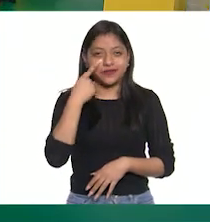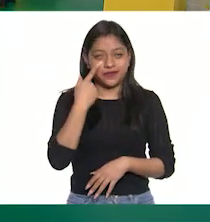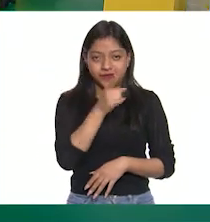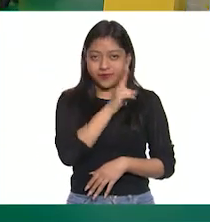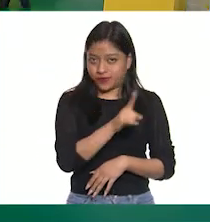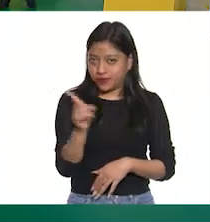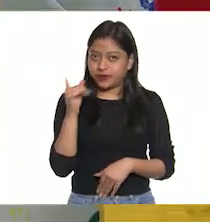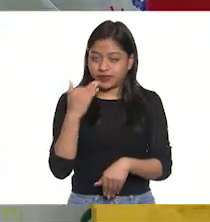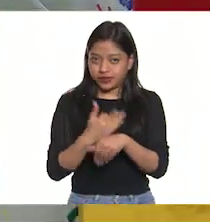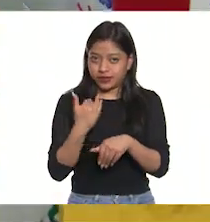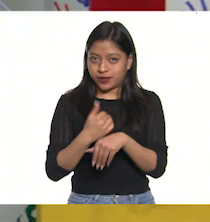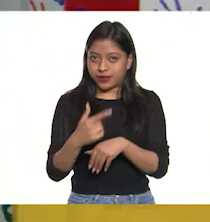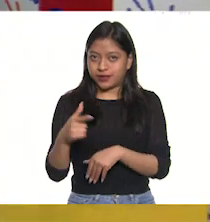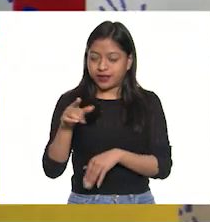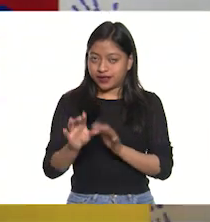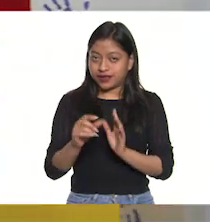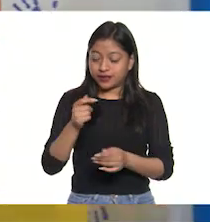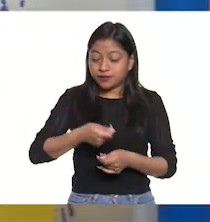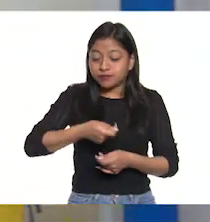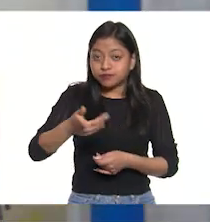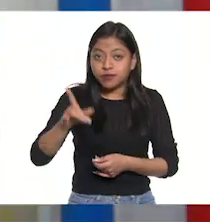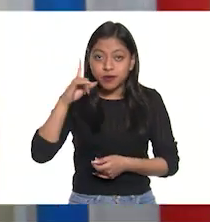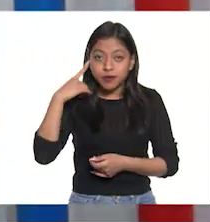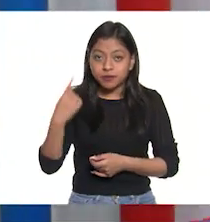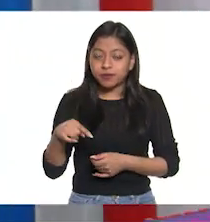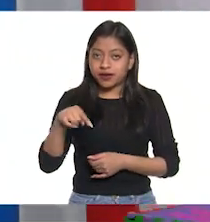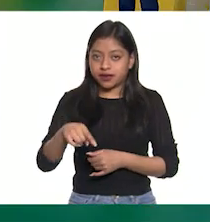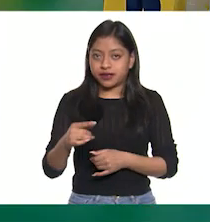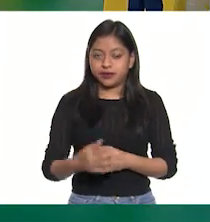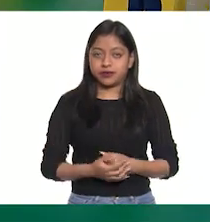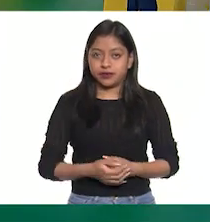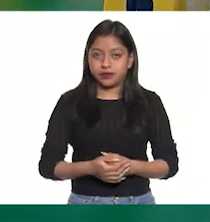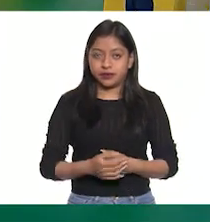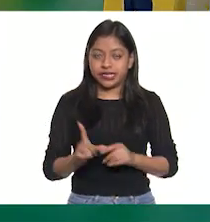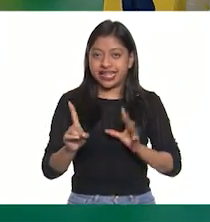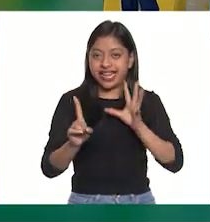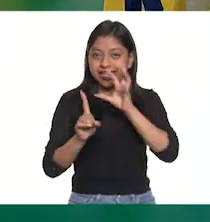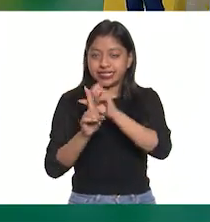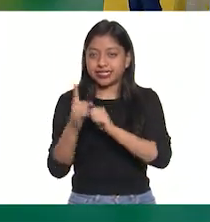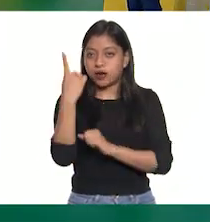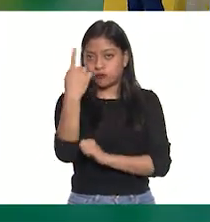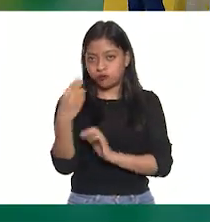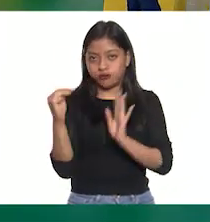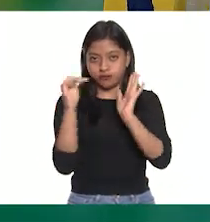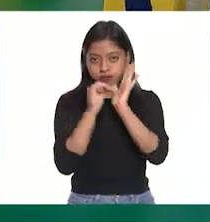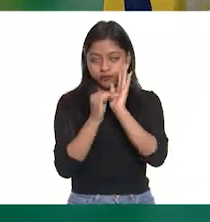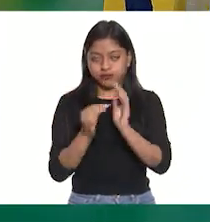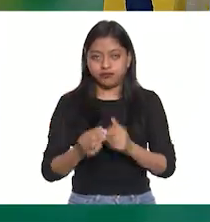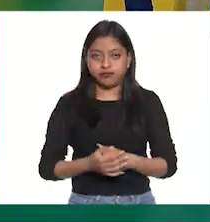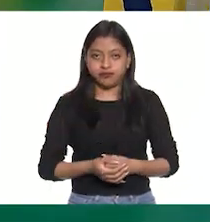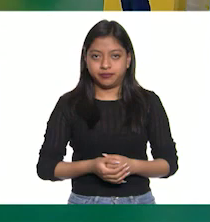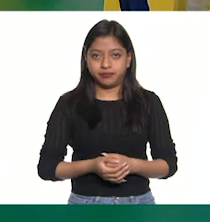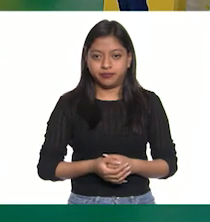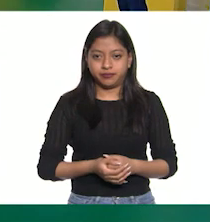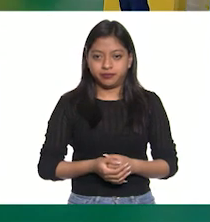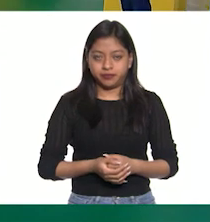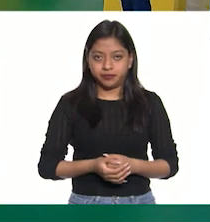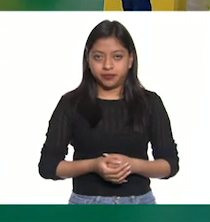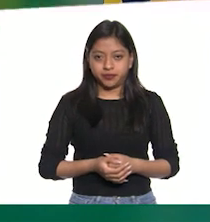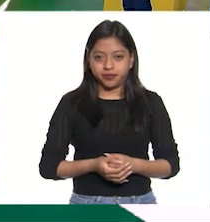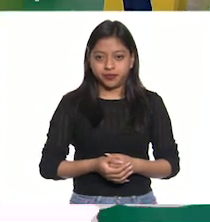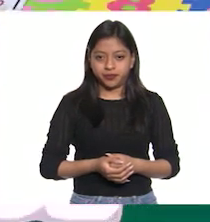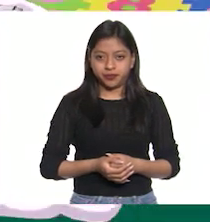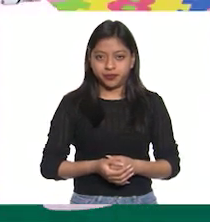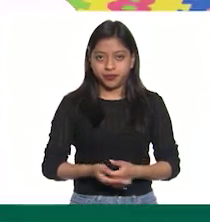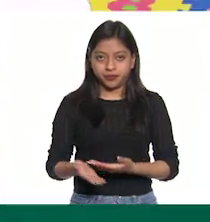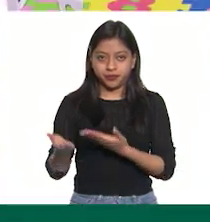poder llegar al 1000 entonces. Observen, niñas y niños. A ver. ¡Ay, ay! Espero llegar más cerquita que